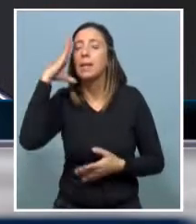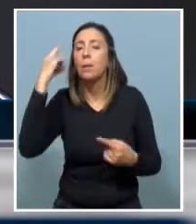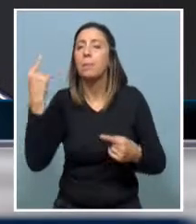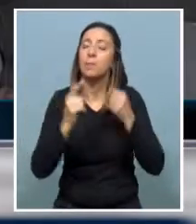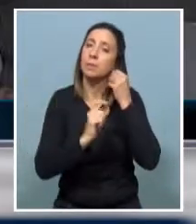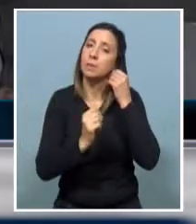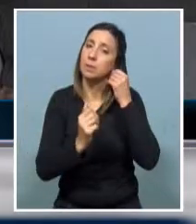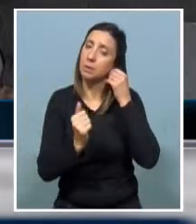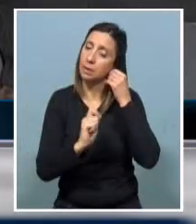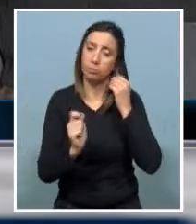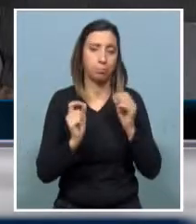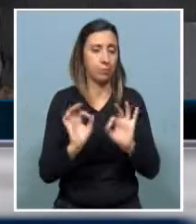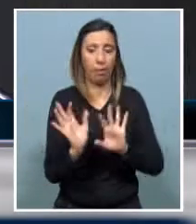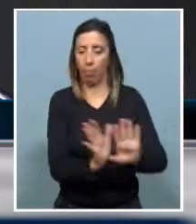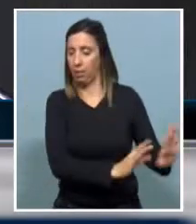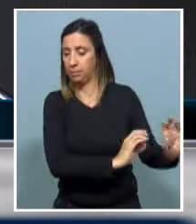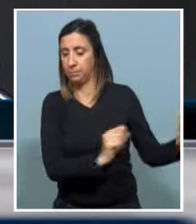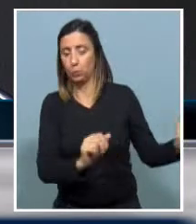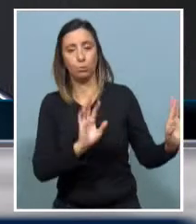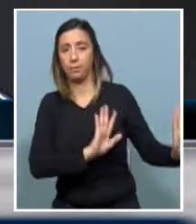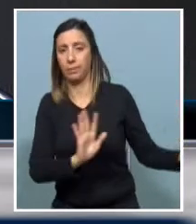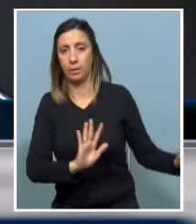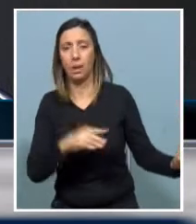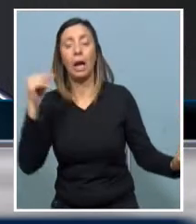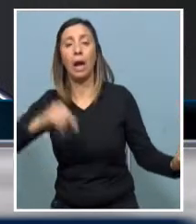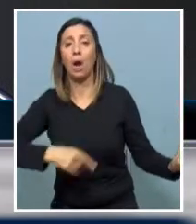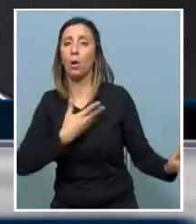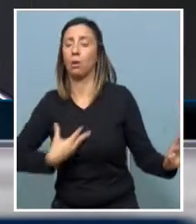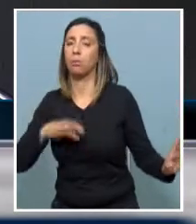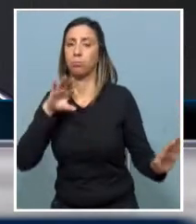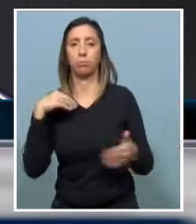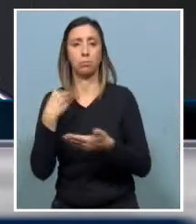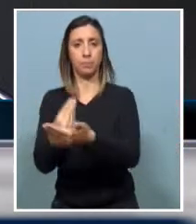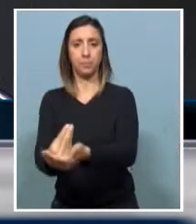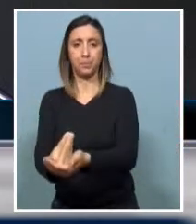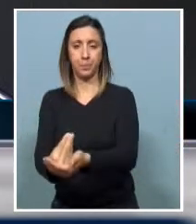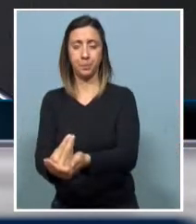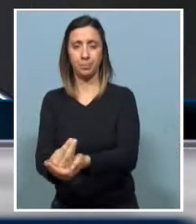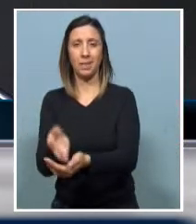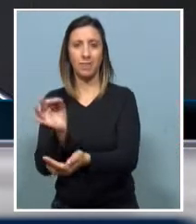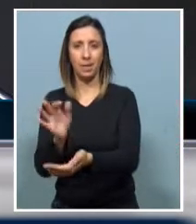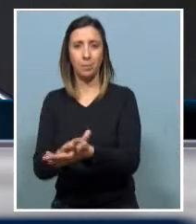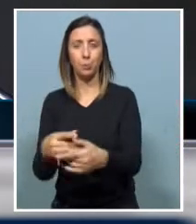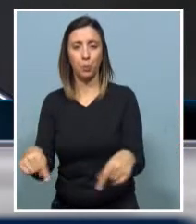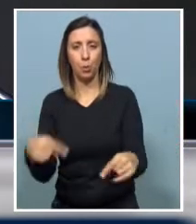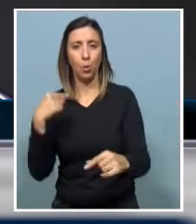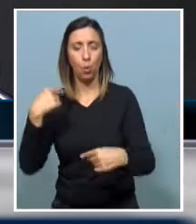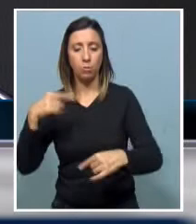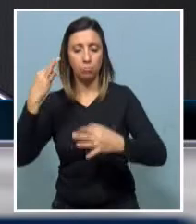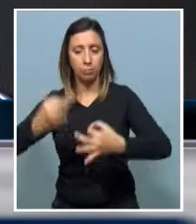primer semestre ya pasó. Gracias a Dios tenemos a nuestro gobernador como estratega y que se van cumpliendo paso a